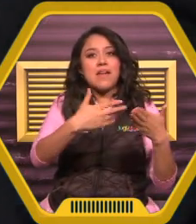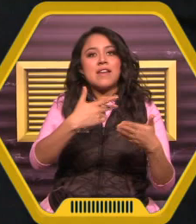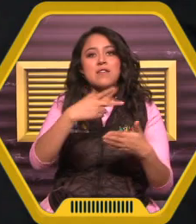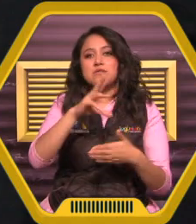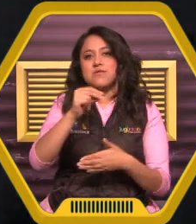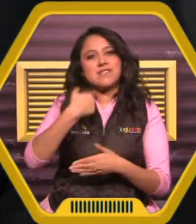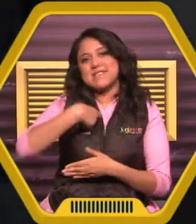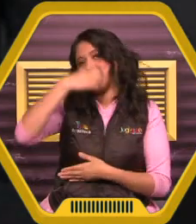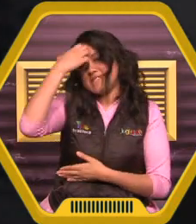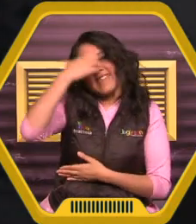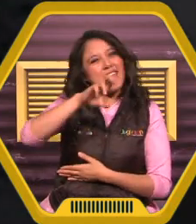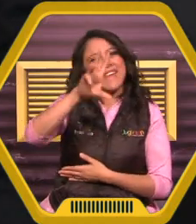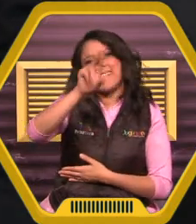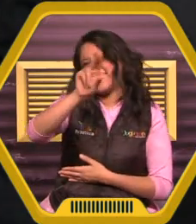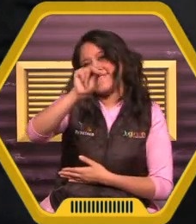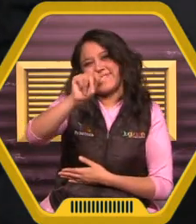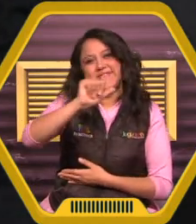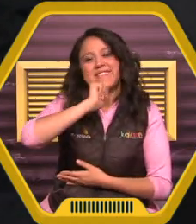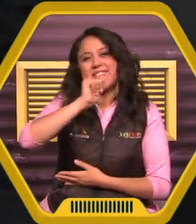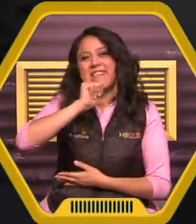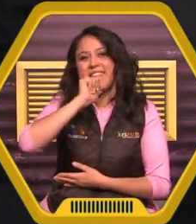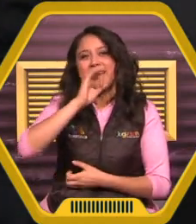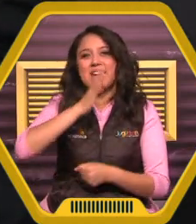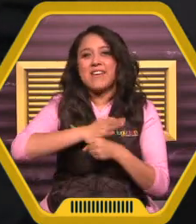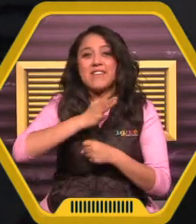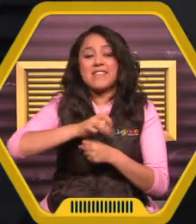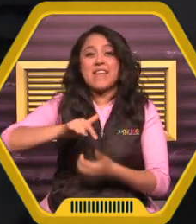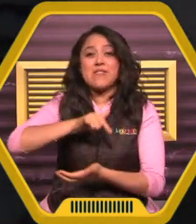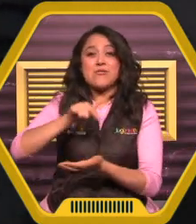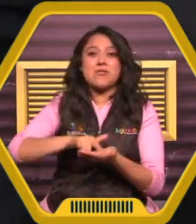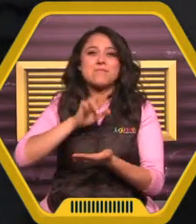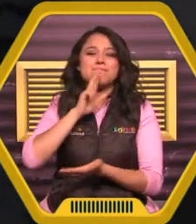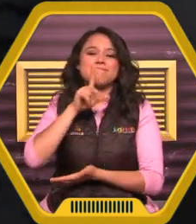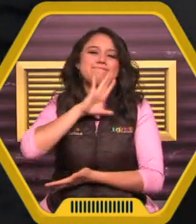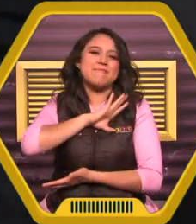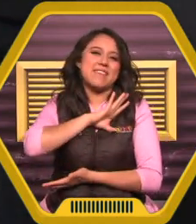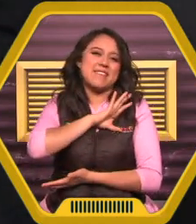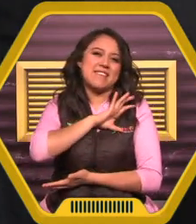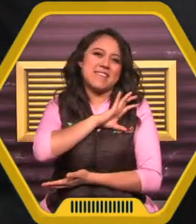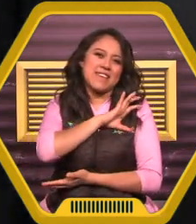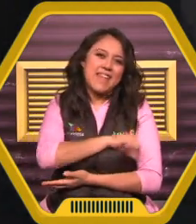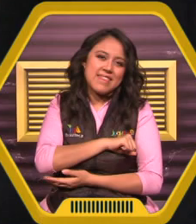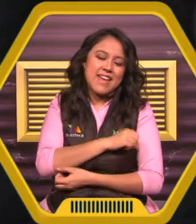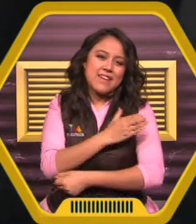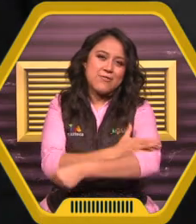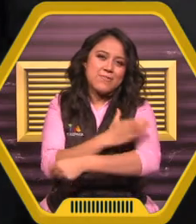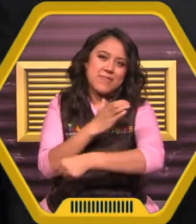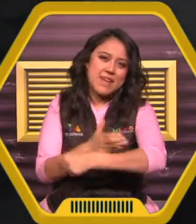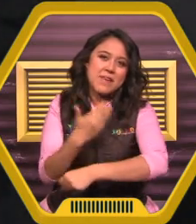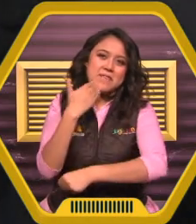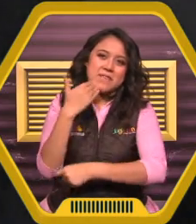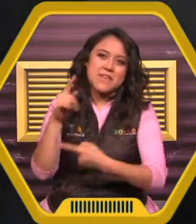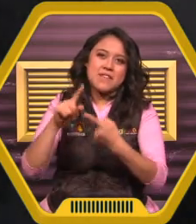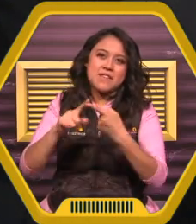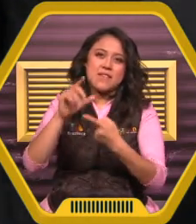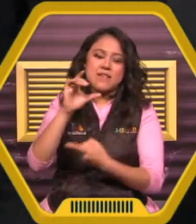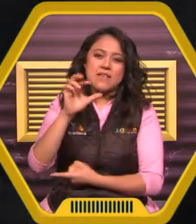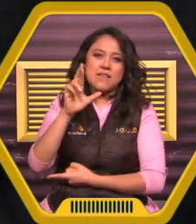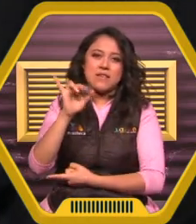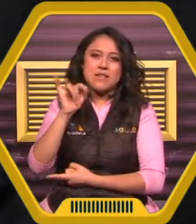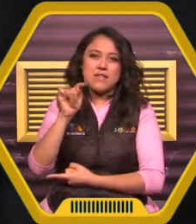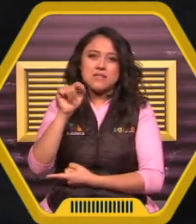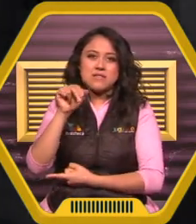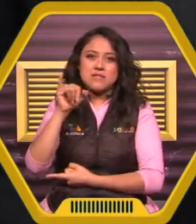los extraño nada. Me la estoy pasando bomba en uno de mis lugares favoritos. Y además de que estoy muy bien acompañada por Cristian, quien es gerente